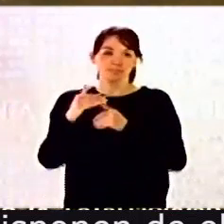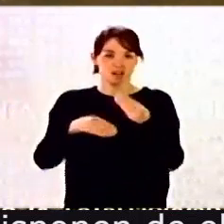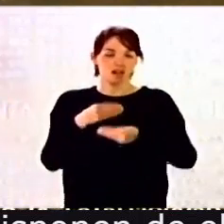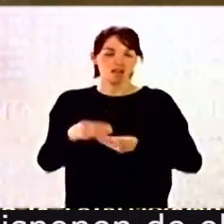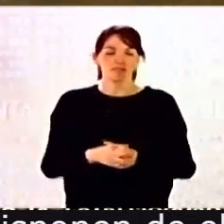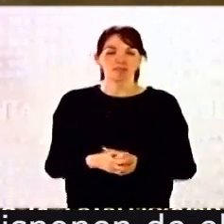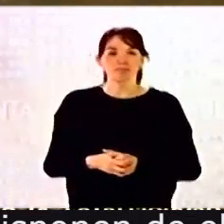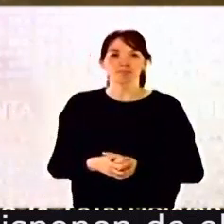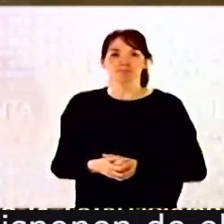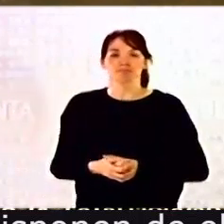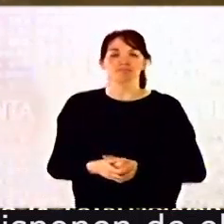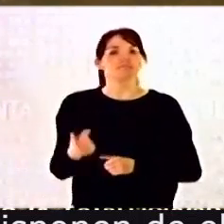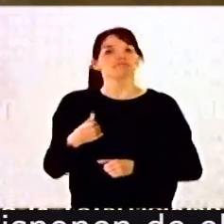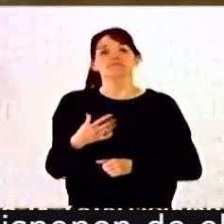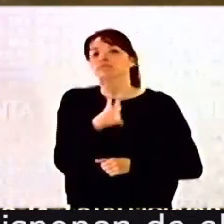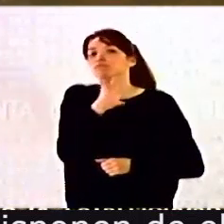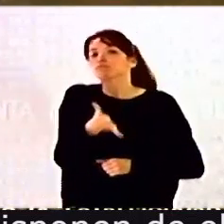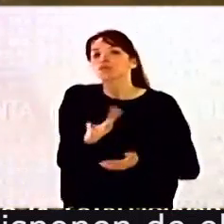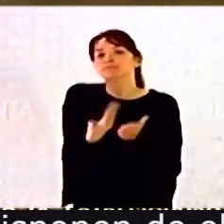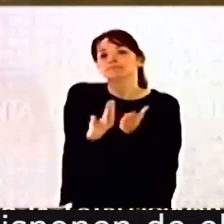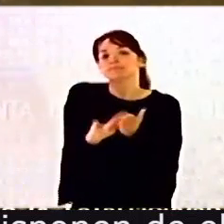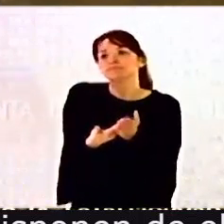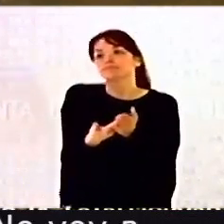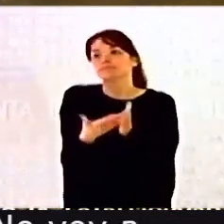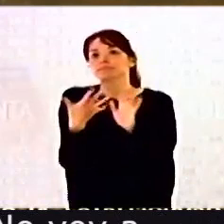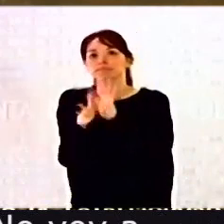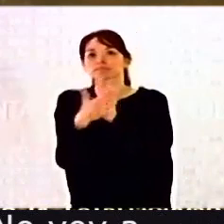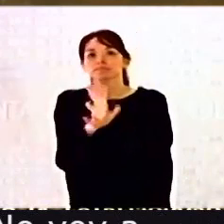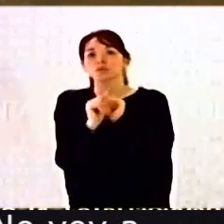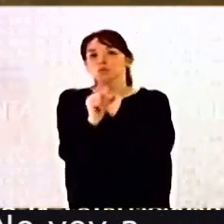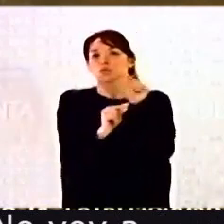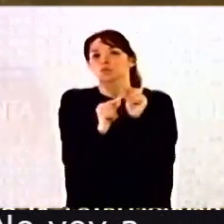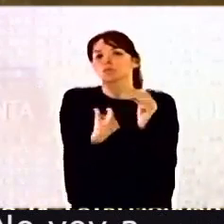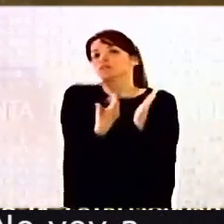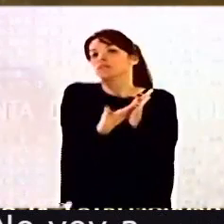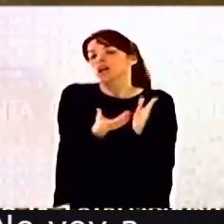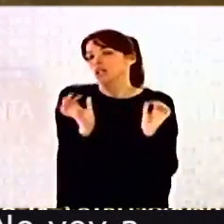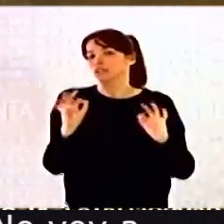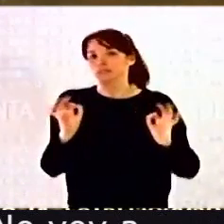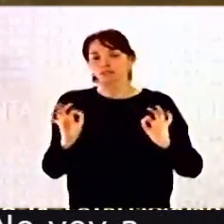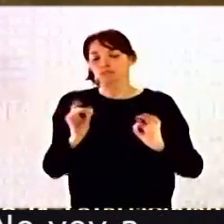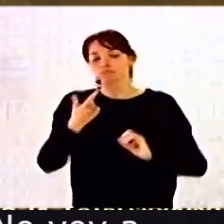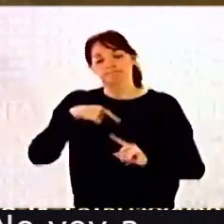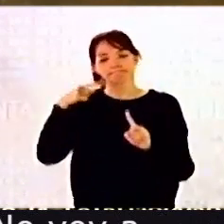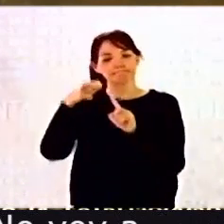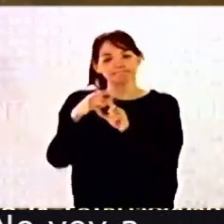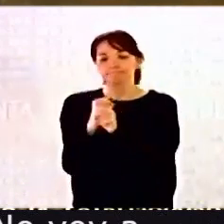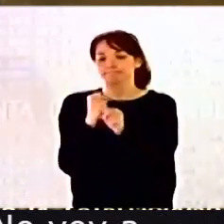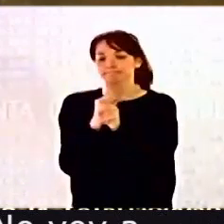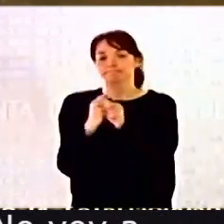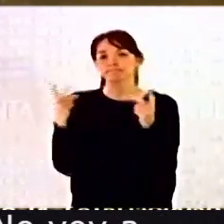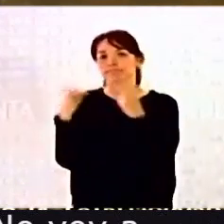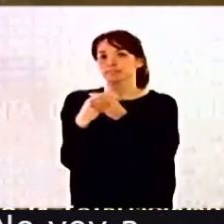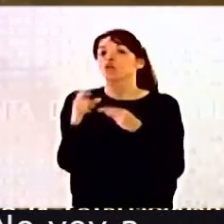haciendo. No voy a justificar ninguno de los contagios y yo creo que lo que tenemos que hacer es trabajar por evitarlos entre